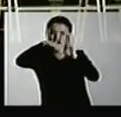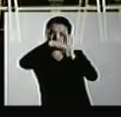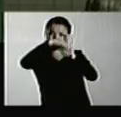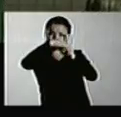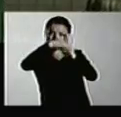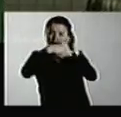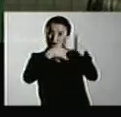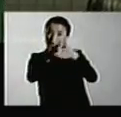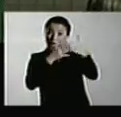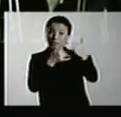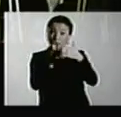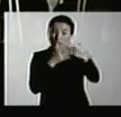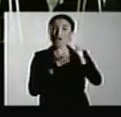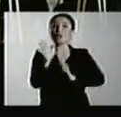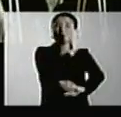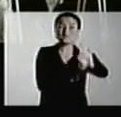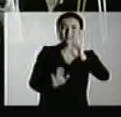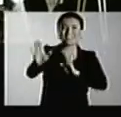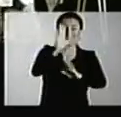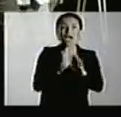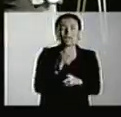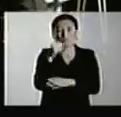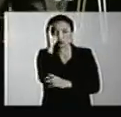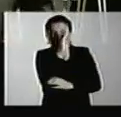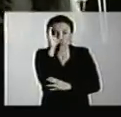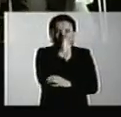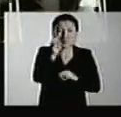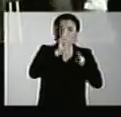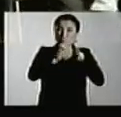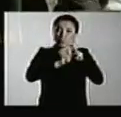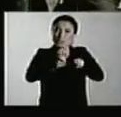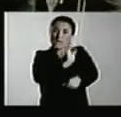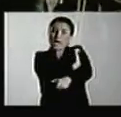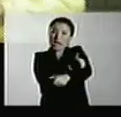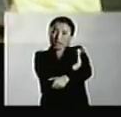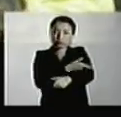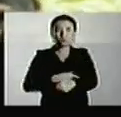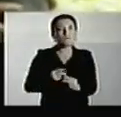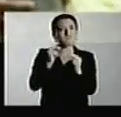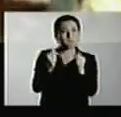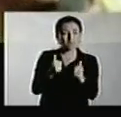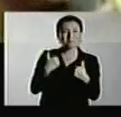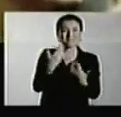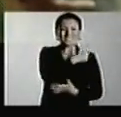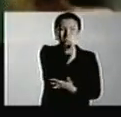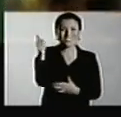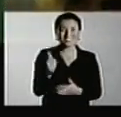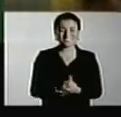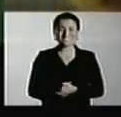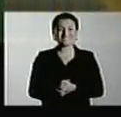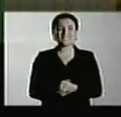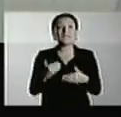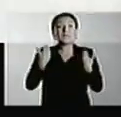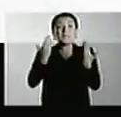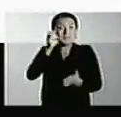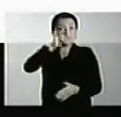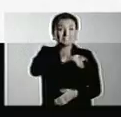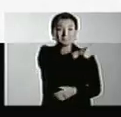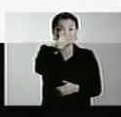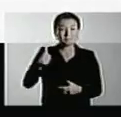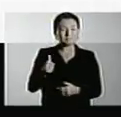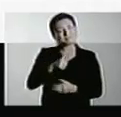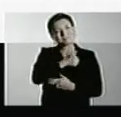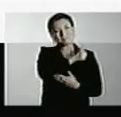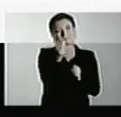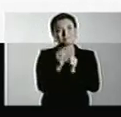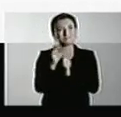políticas que cuidan nuestro patrimonio natural y que buscan soluciones energéticas eficientes para todos. Para un Chile de